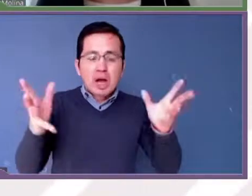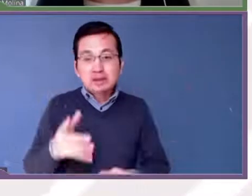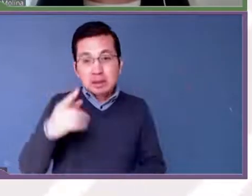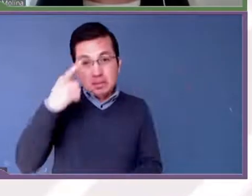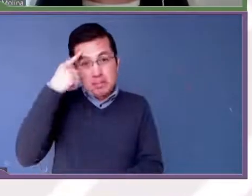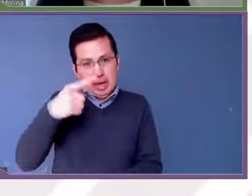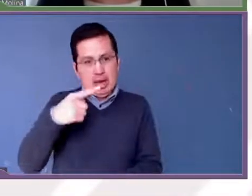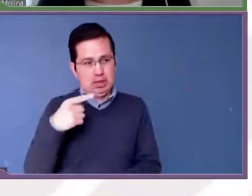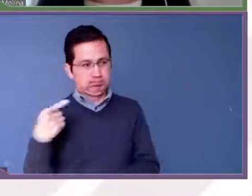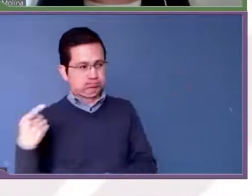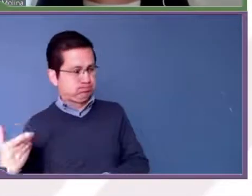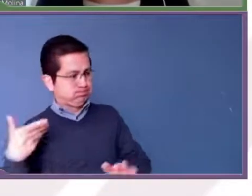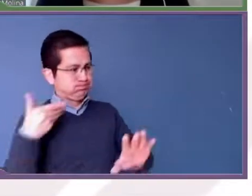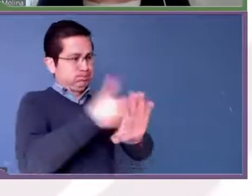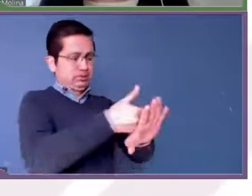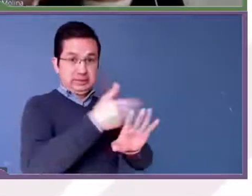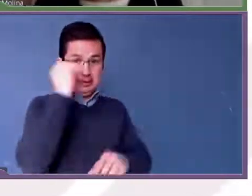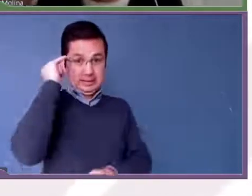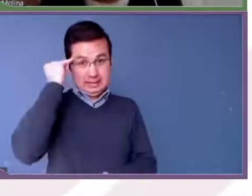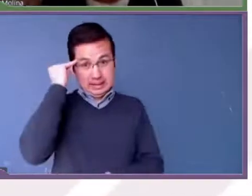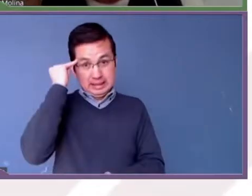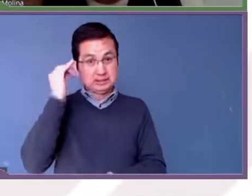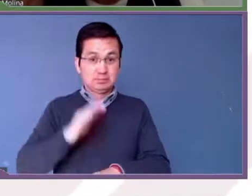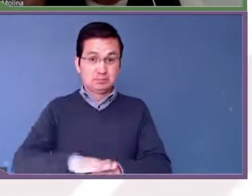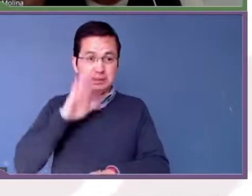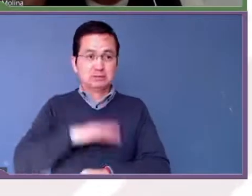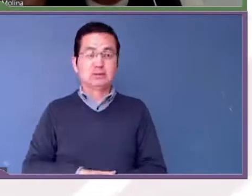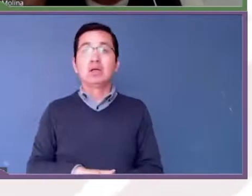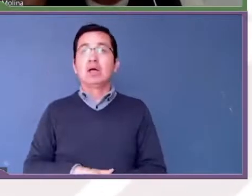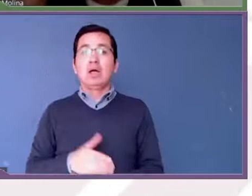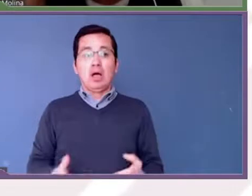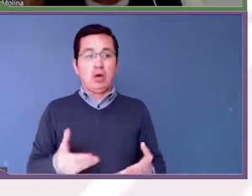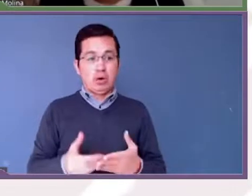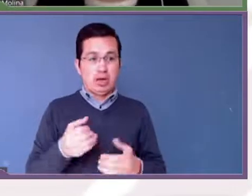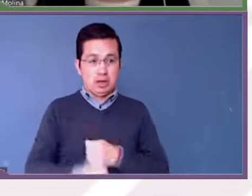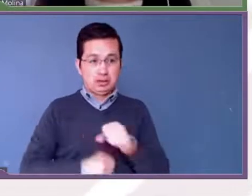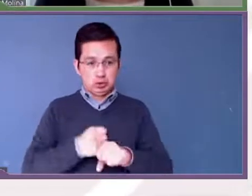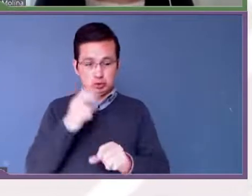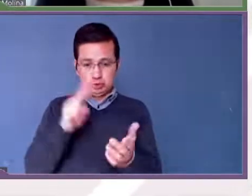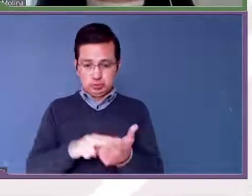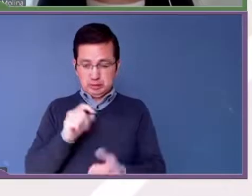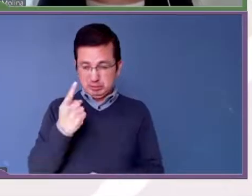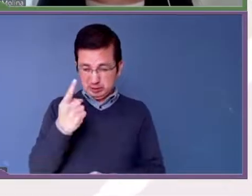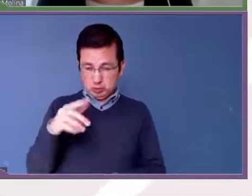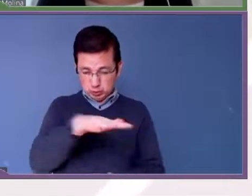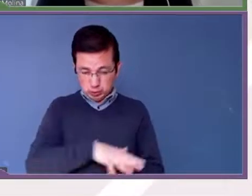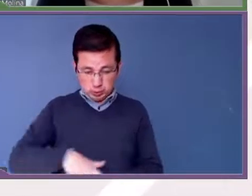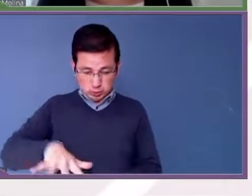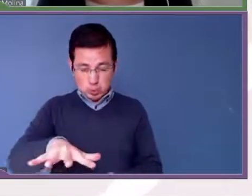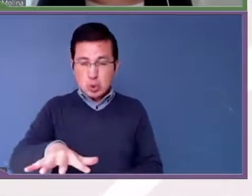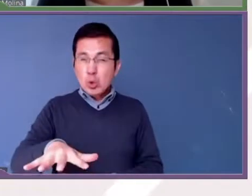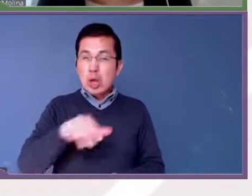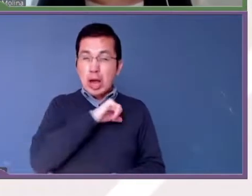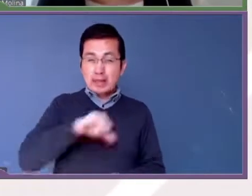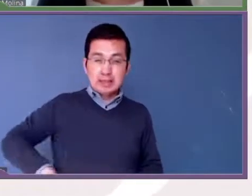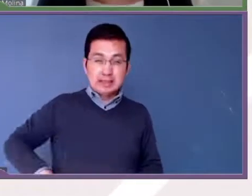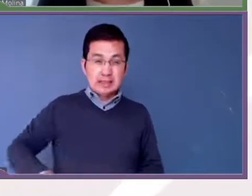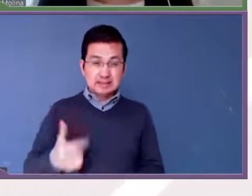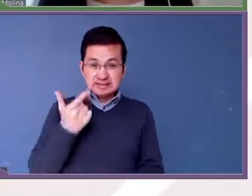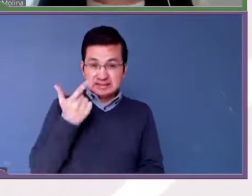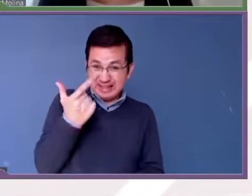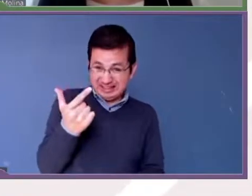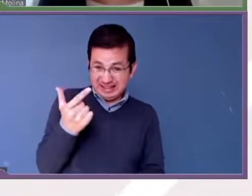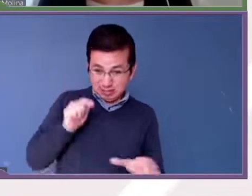indígenas, y en este 2021 tenemos casi la mitad de las alcaldías, 1, 2, 3, 4, 5, 6, 7 alcaldías nos responden piel